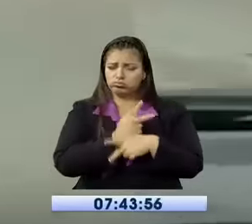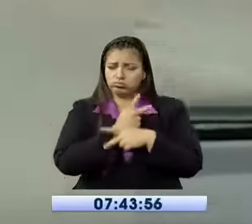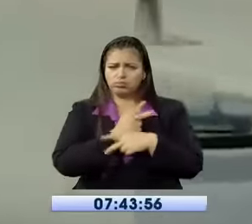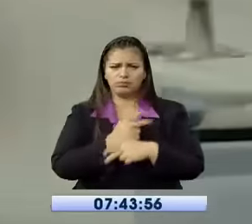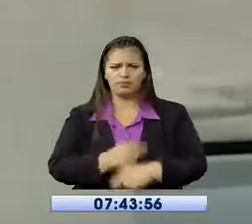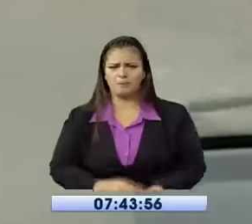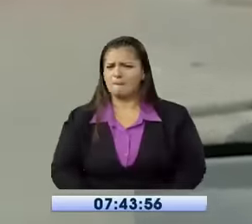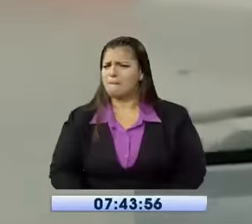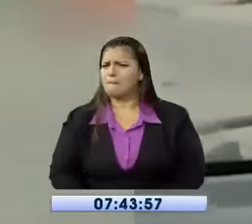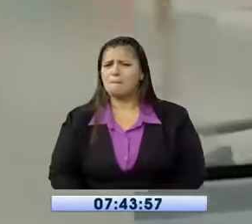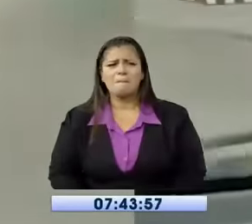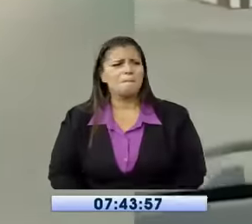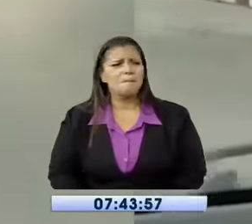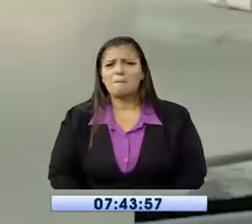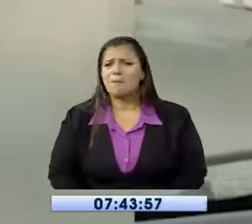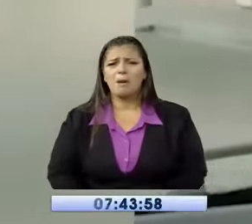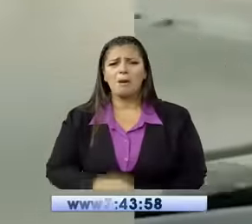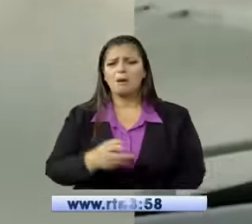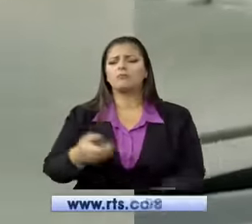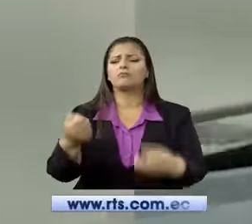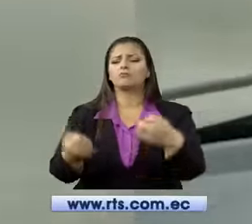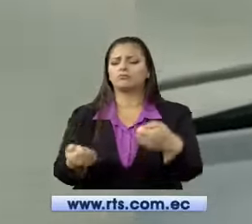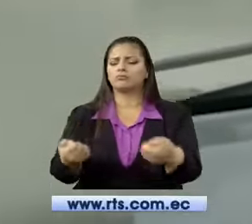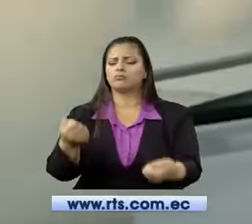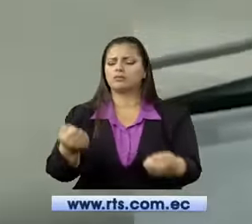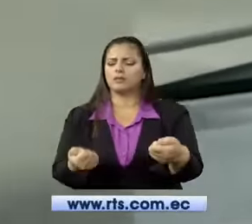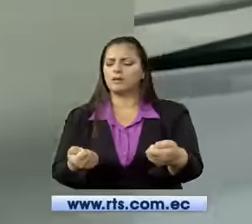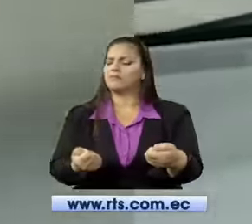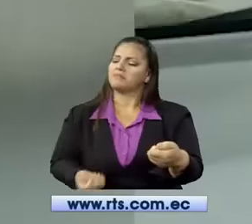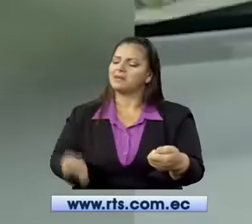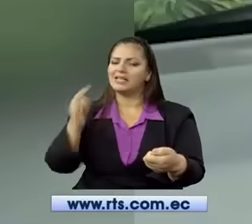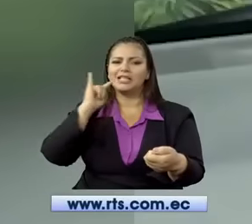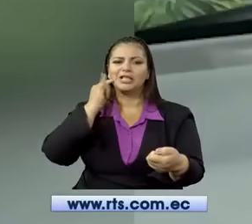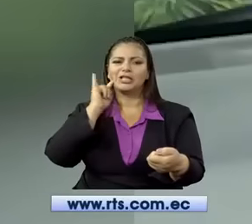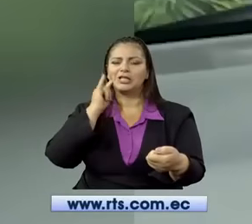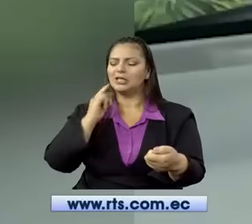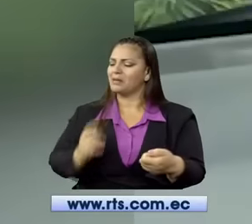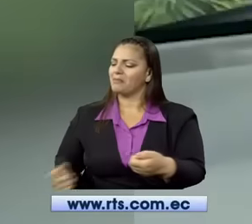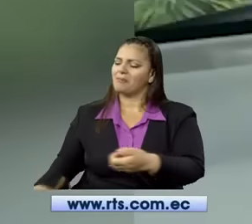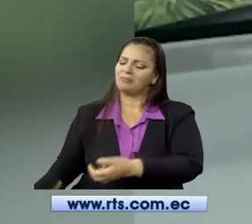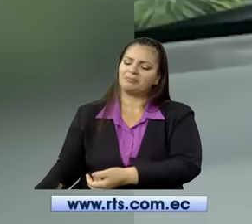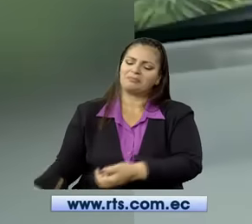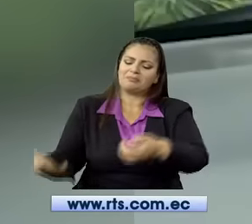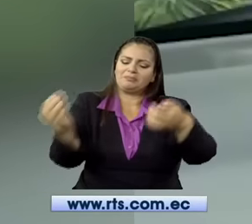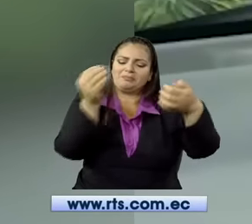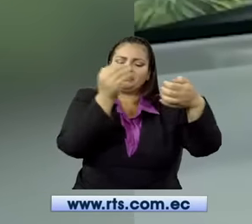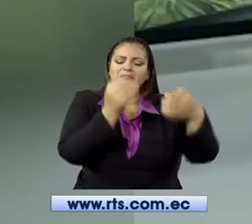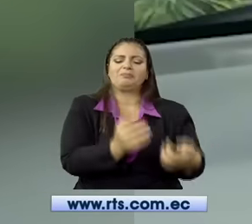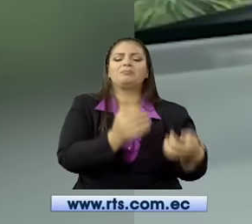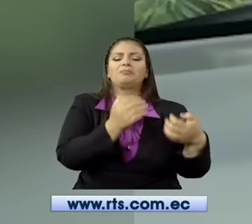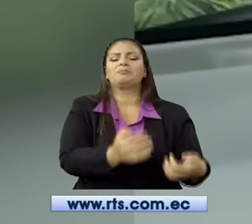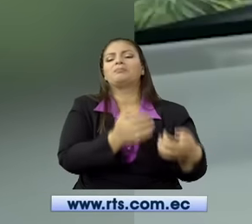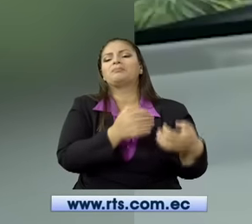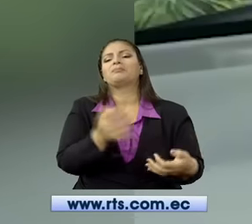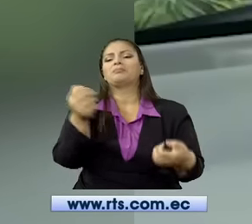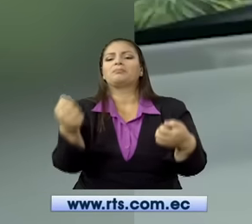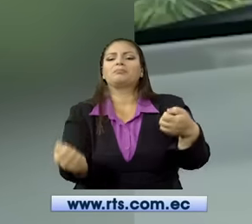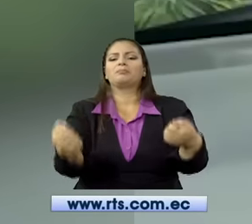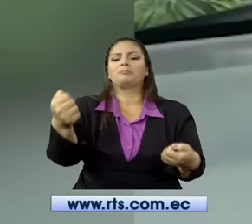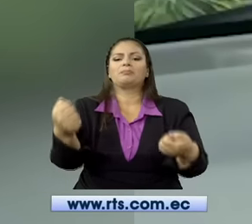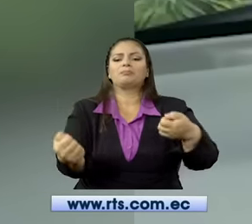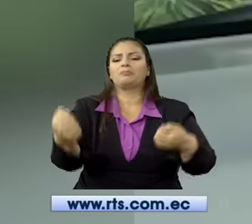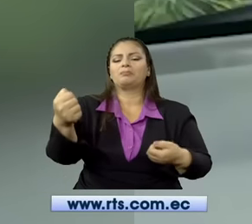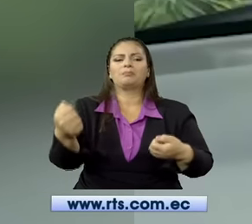moto eso creen que es amar a los hijos y unos llevan a los niños sentados en su piern sosteniendo al niño y manejando solo con la derecha o